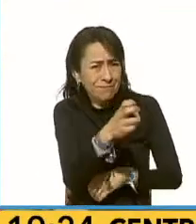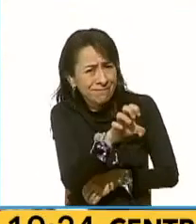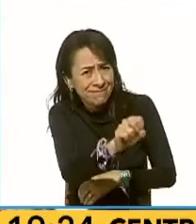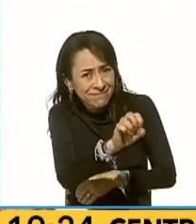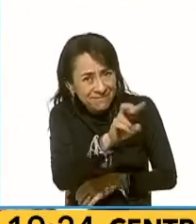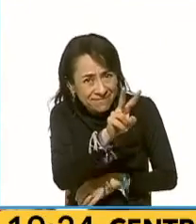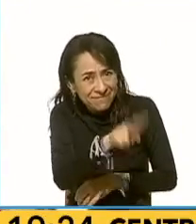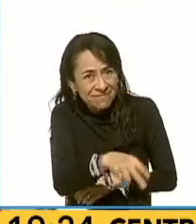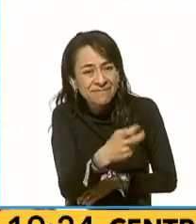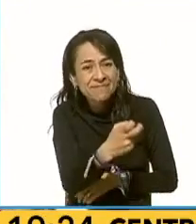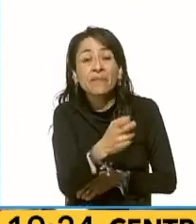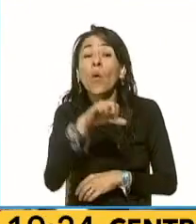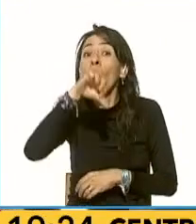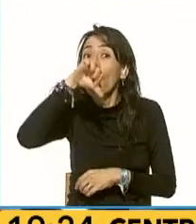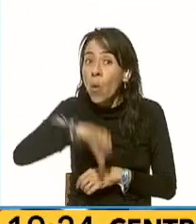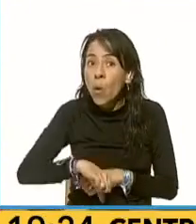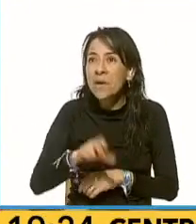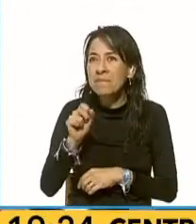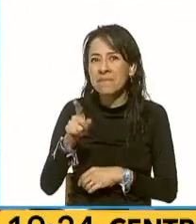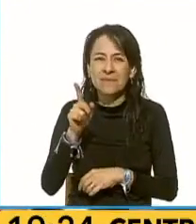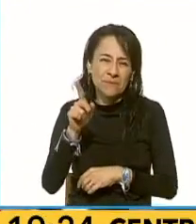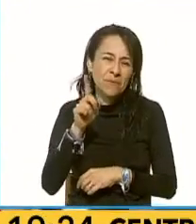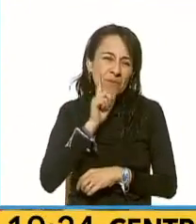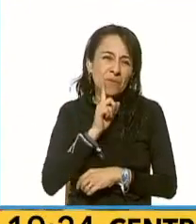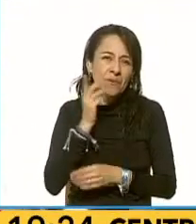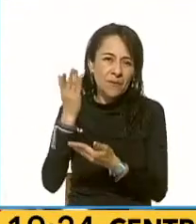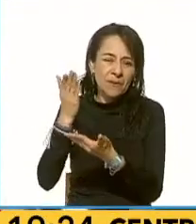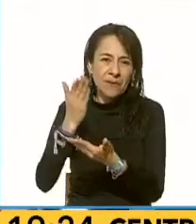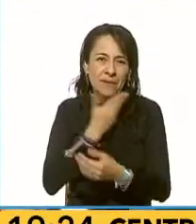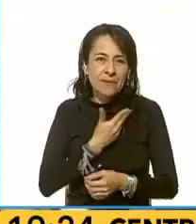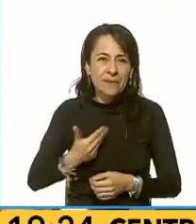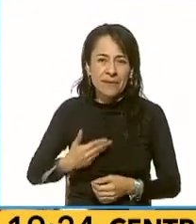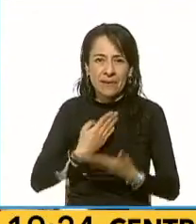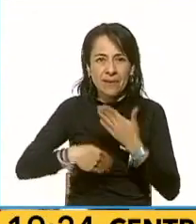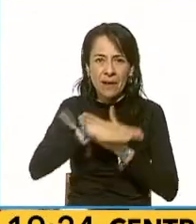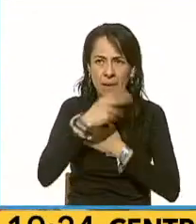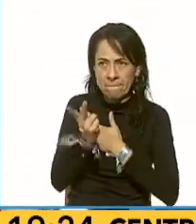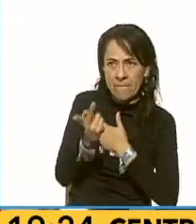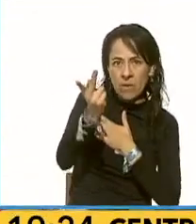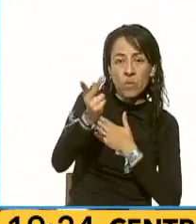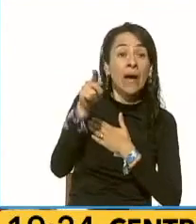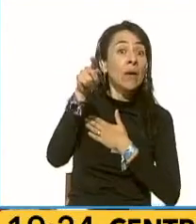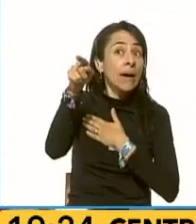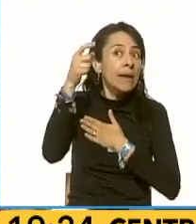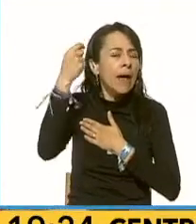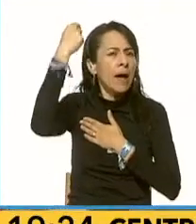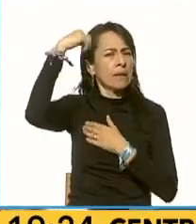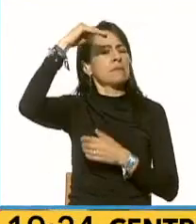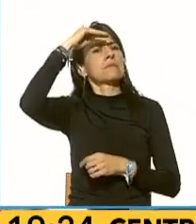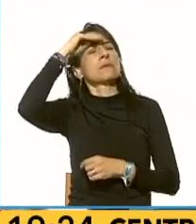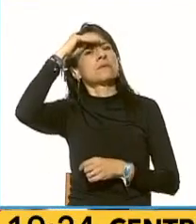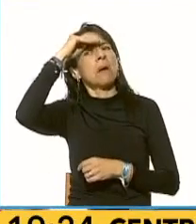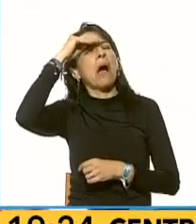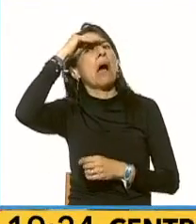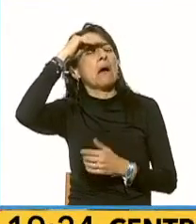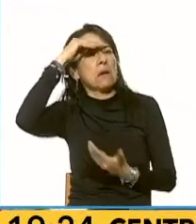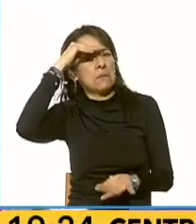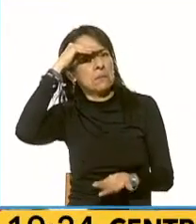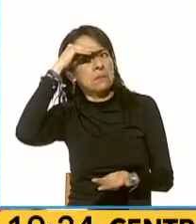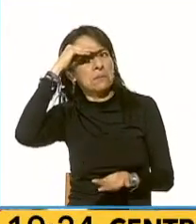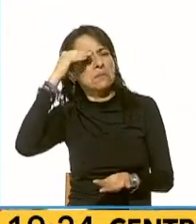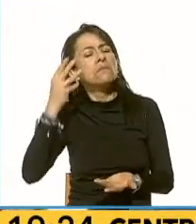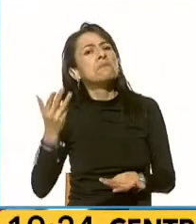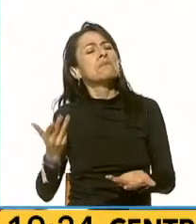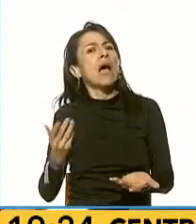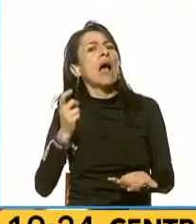hicieron a la presidenta Claudia Sheinbaum, ella pensó que la demanda se iba a presentar y que no había